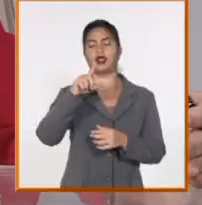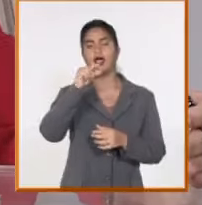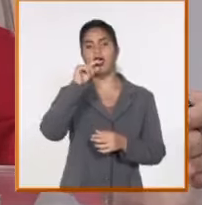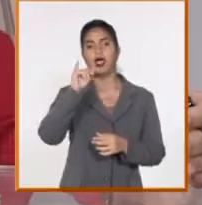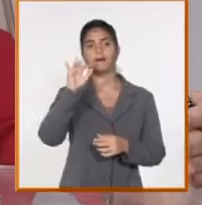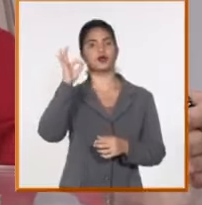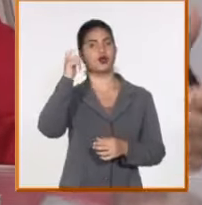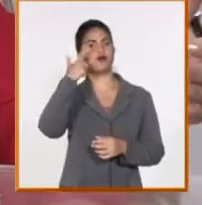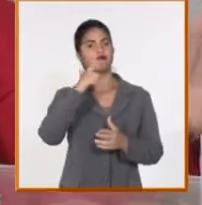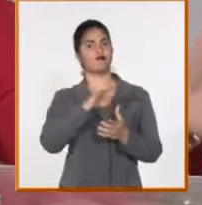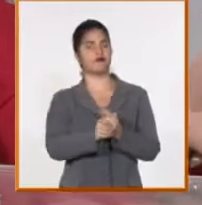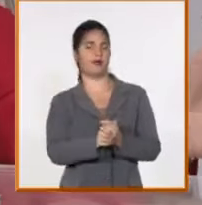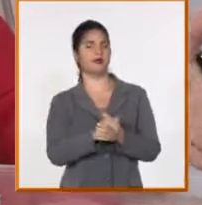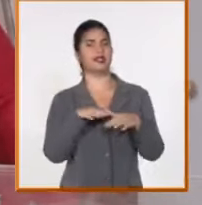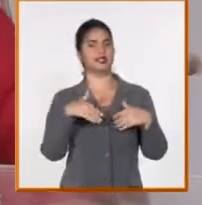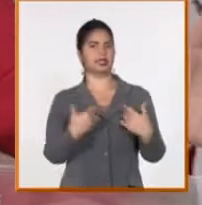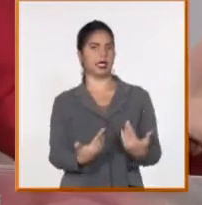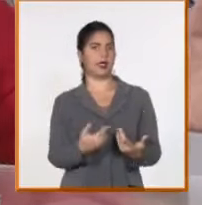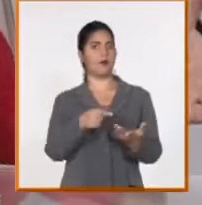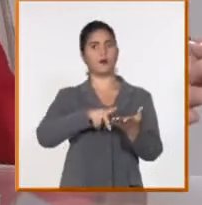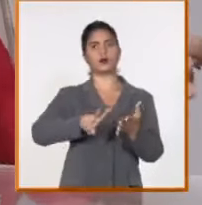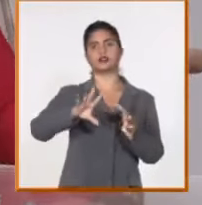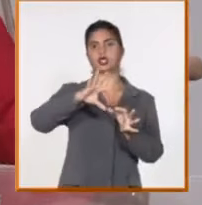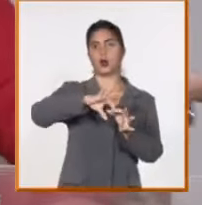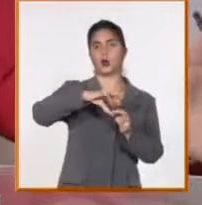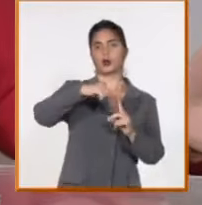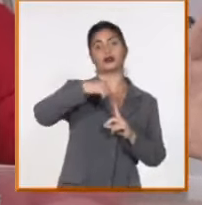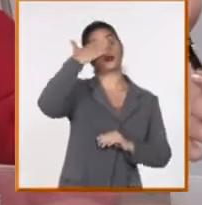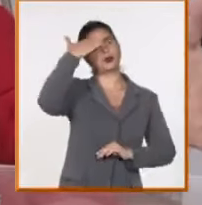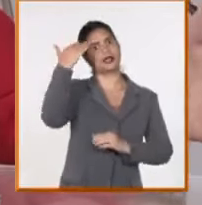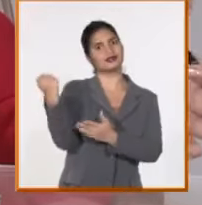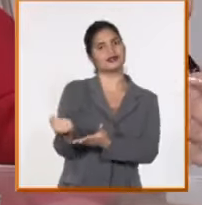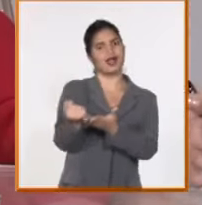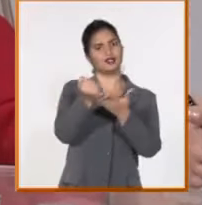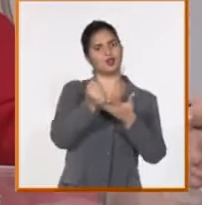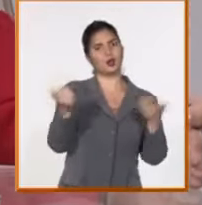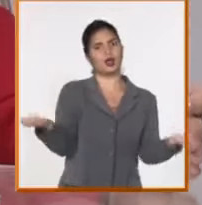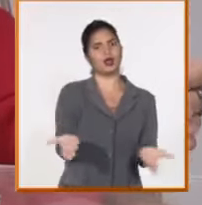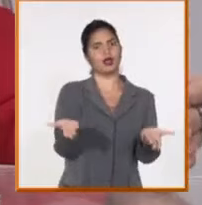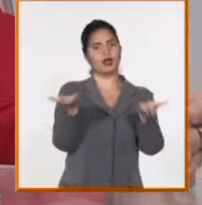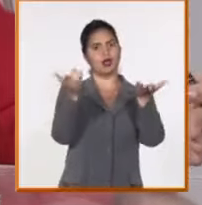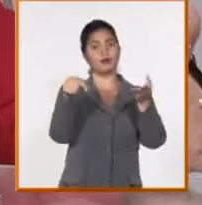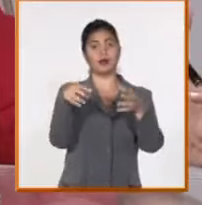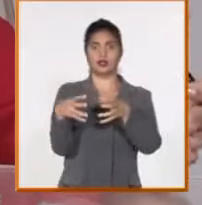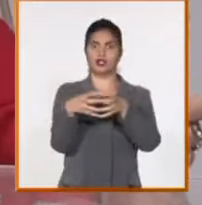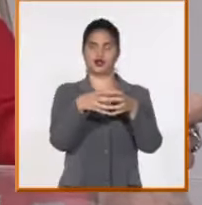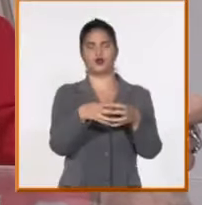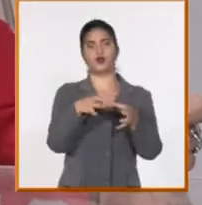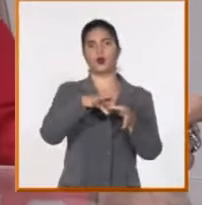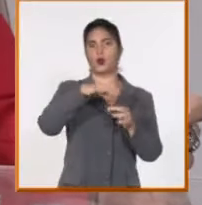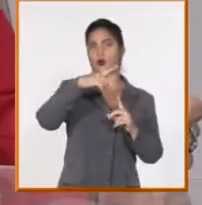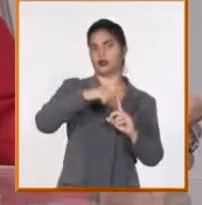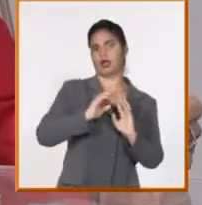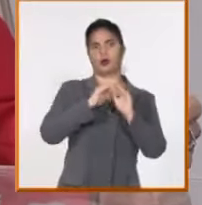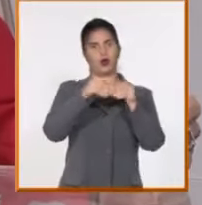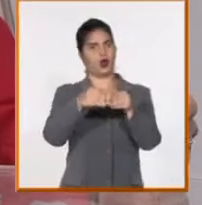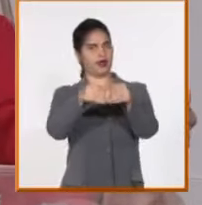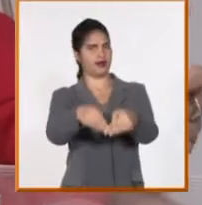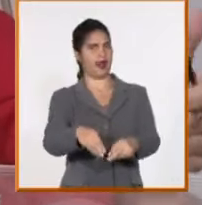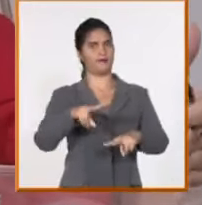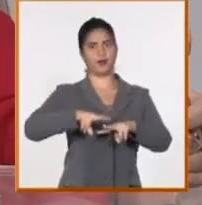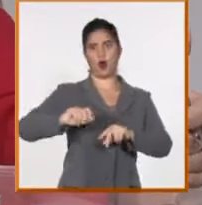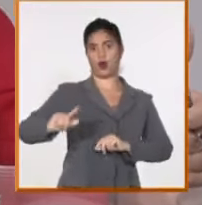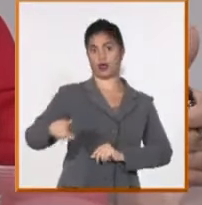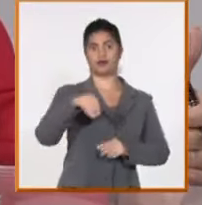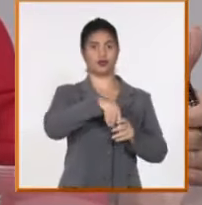que ha sido decisivo la colaboración de guantánamo en el en el en en este grupo guantánamo Gran molín para